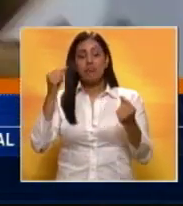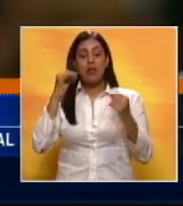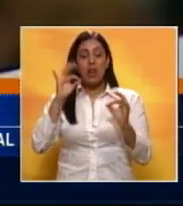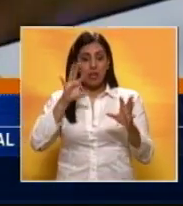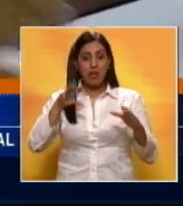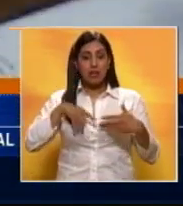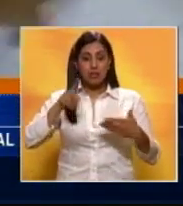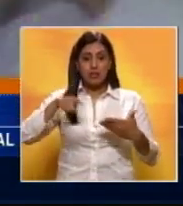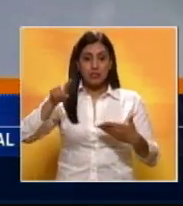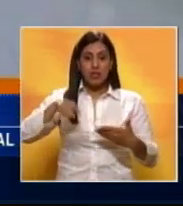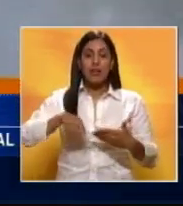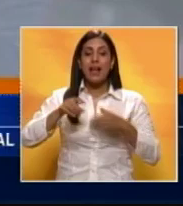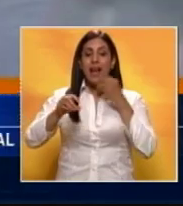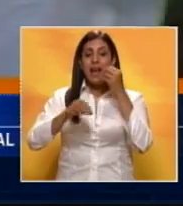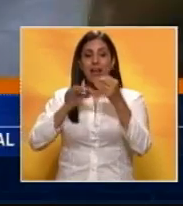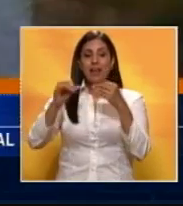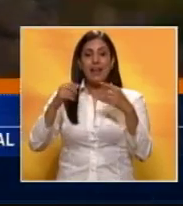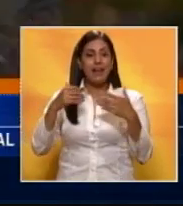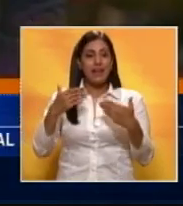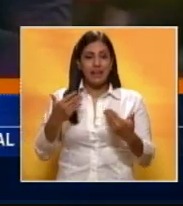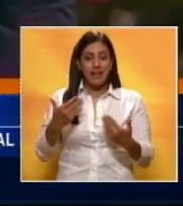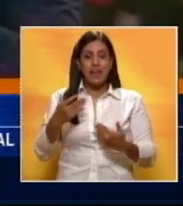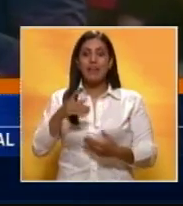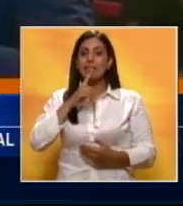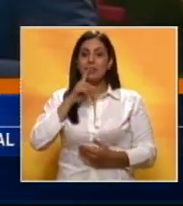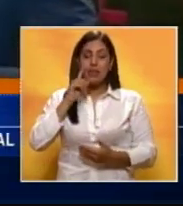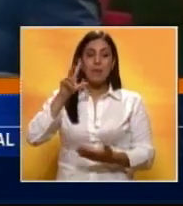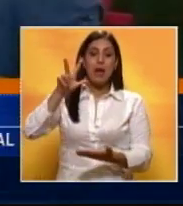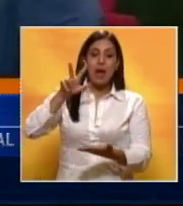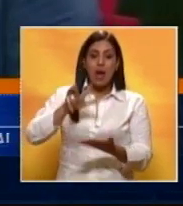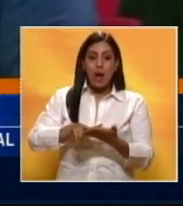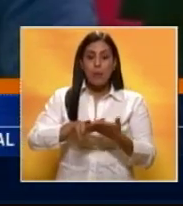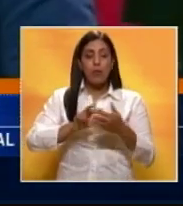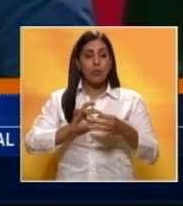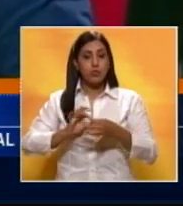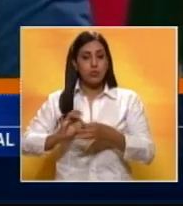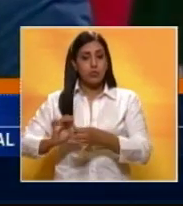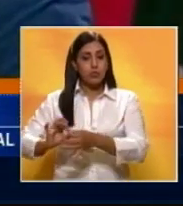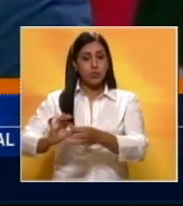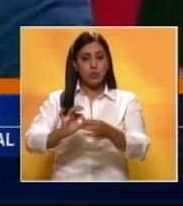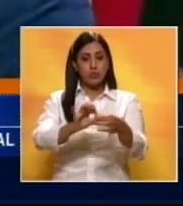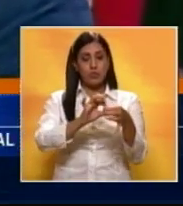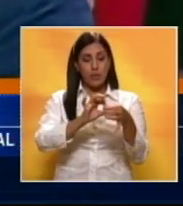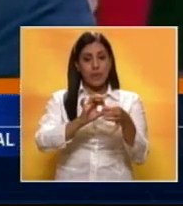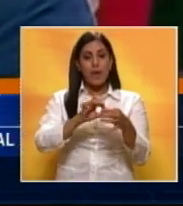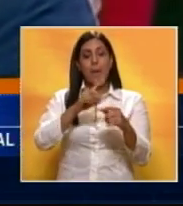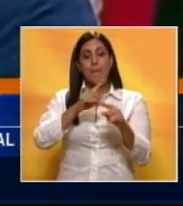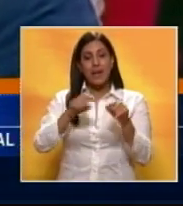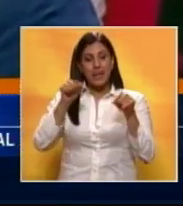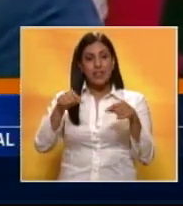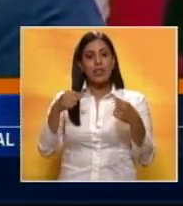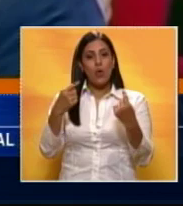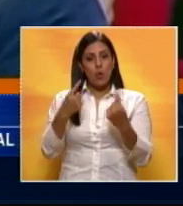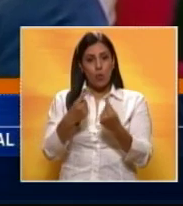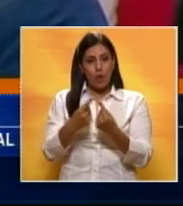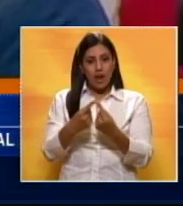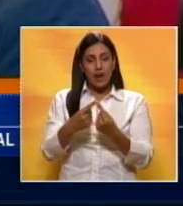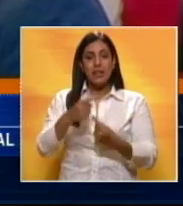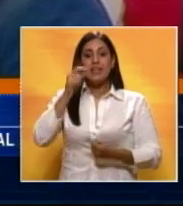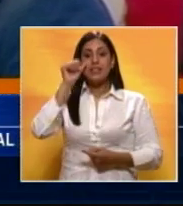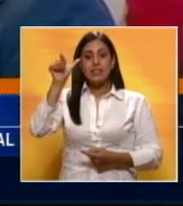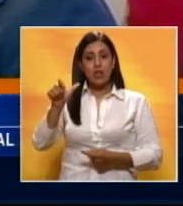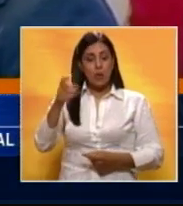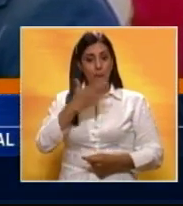objeción, donde se establece que fue aprobado por unanimidad. Pero en esta sala,